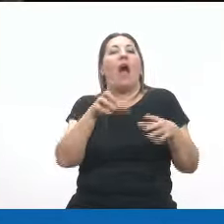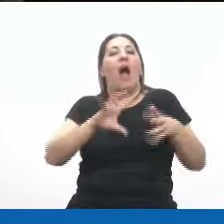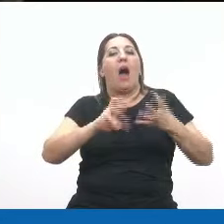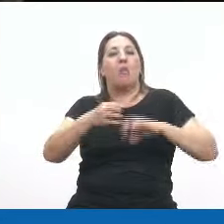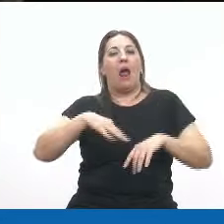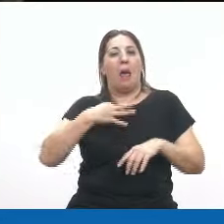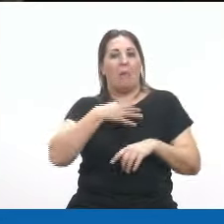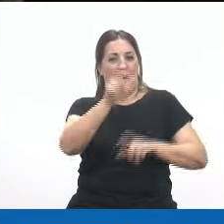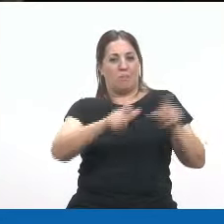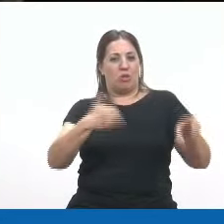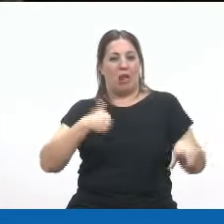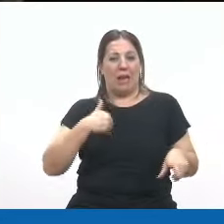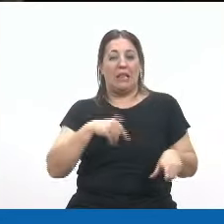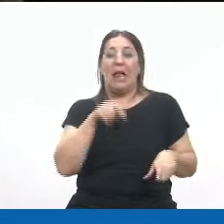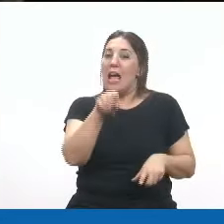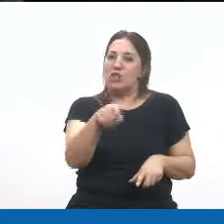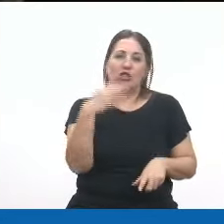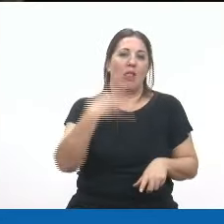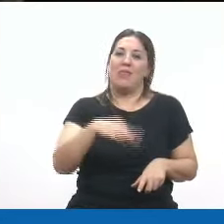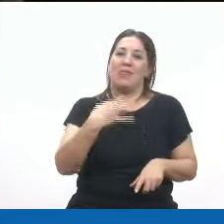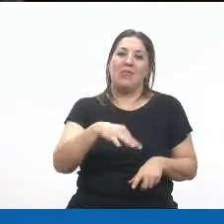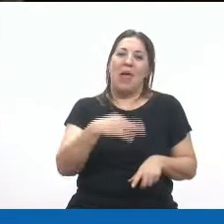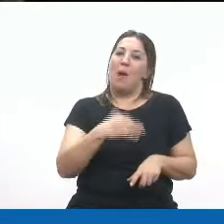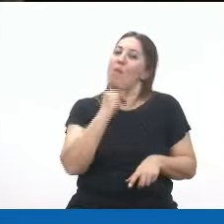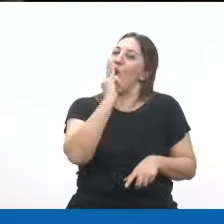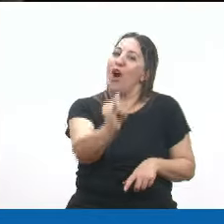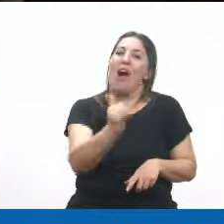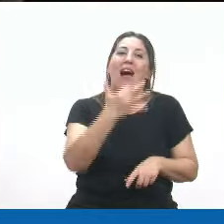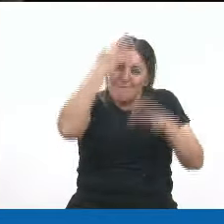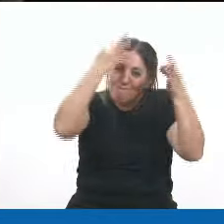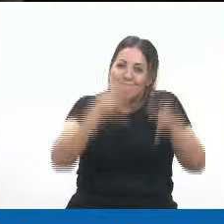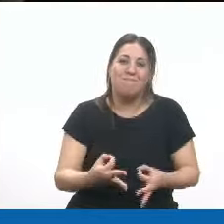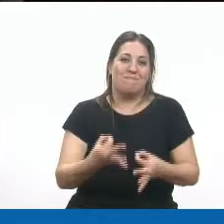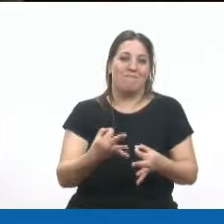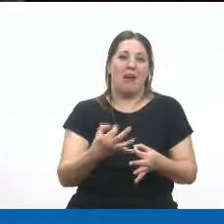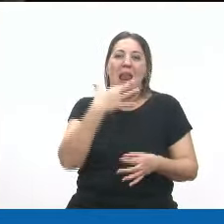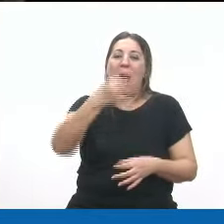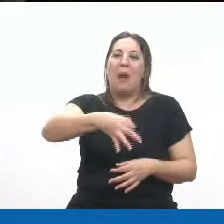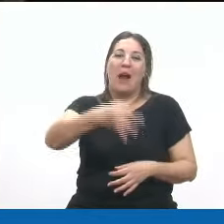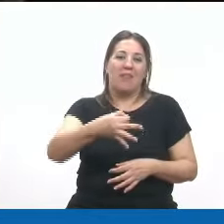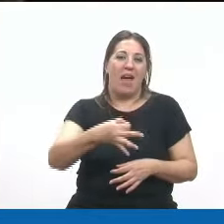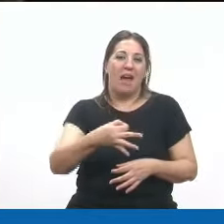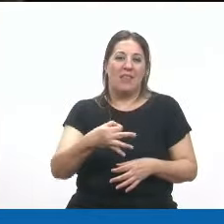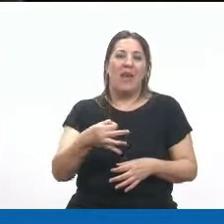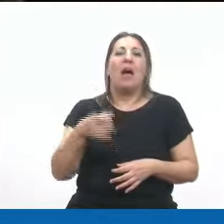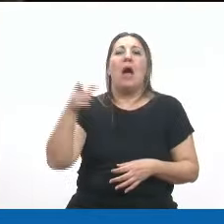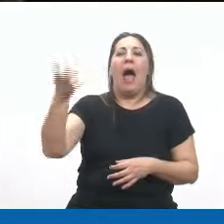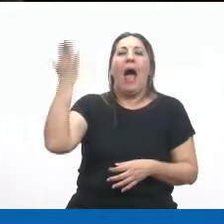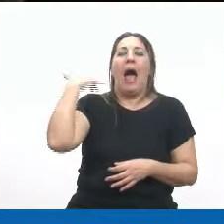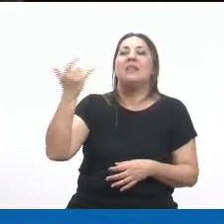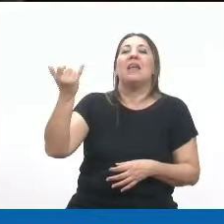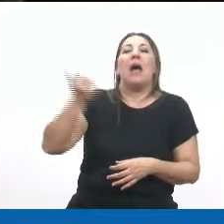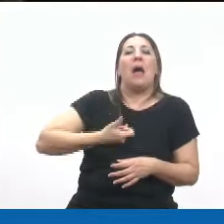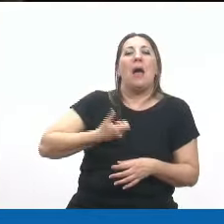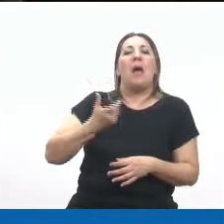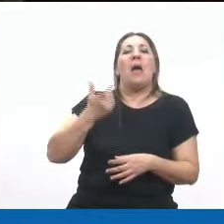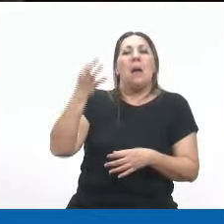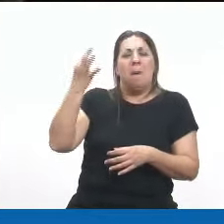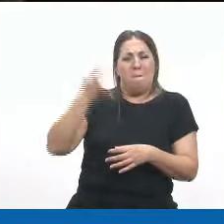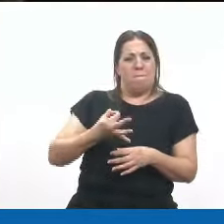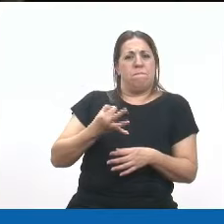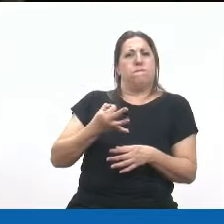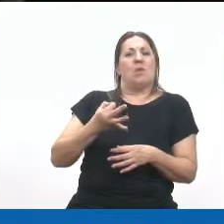Y eso es lo que hay que decir con toda las letras nos vendieron que íbamos a ser Irlanda pero nos vienen